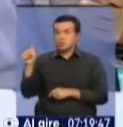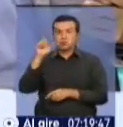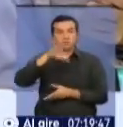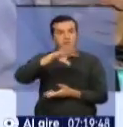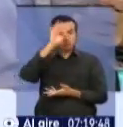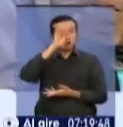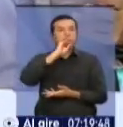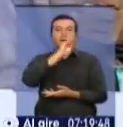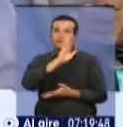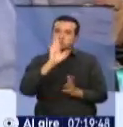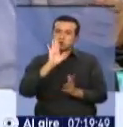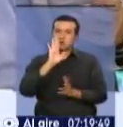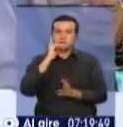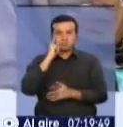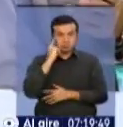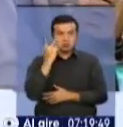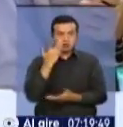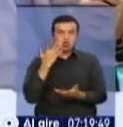poder decirle ahora